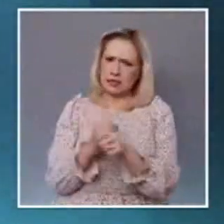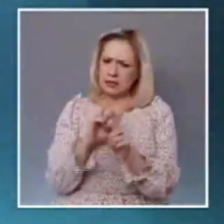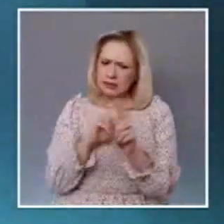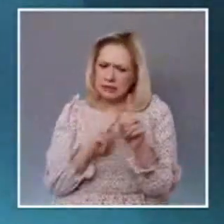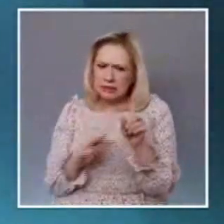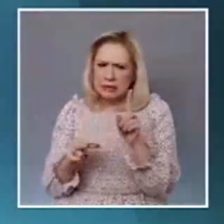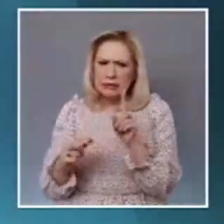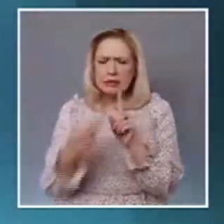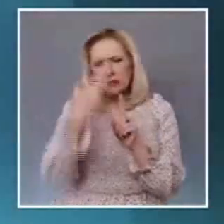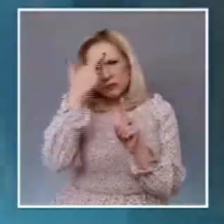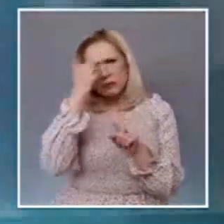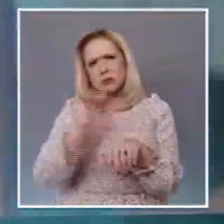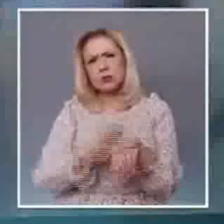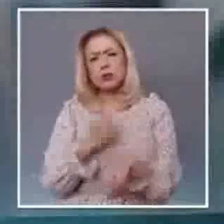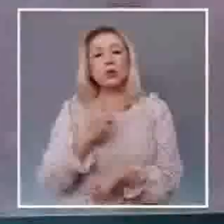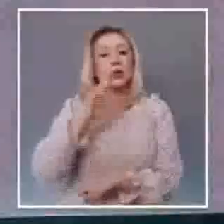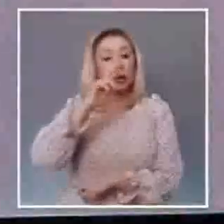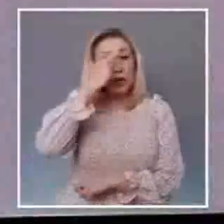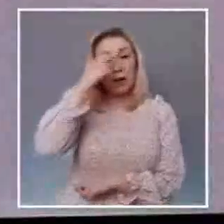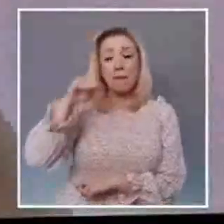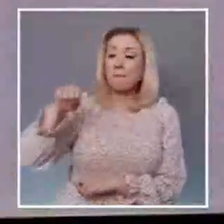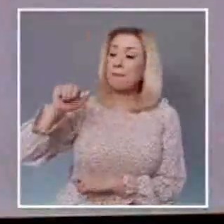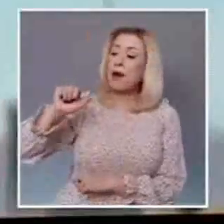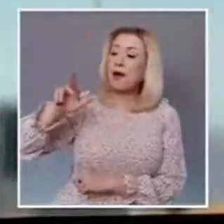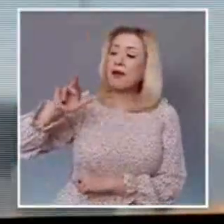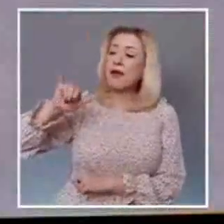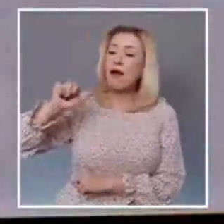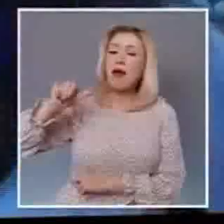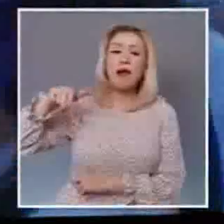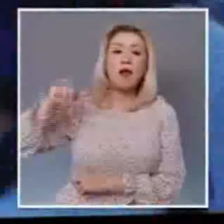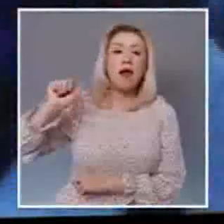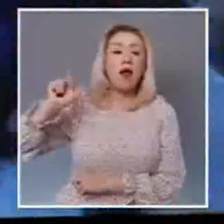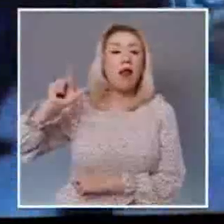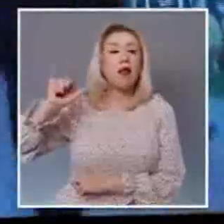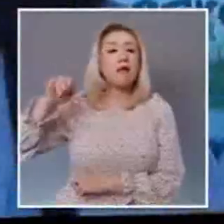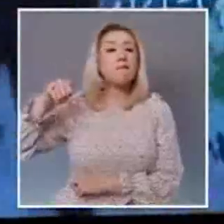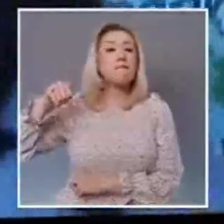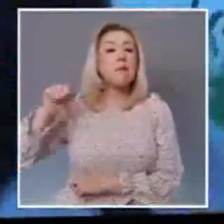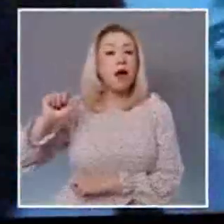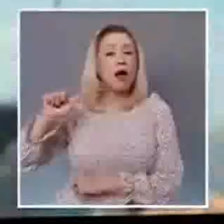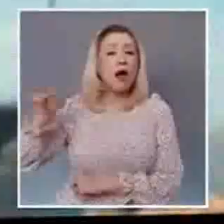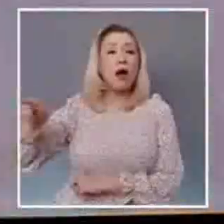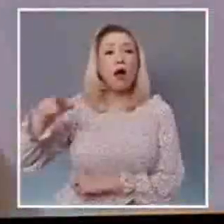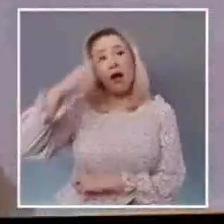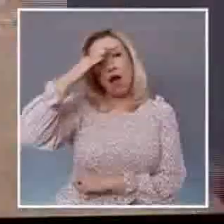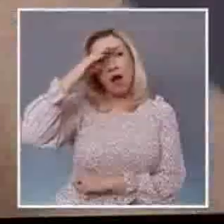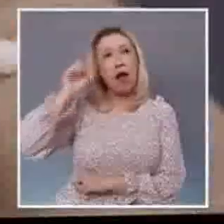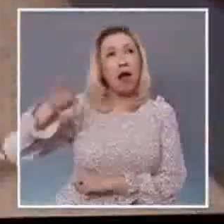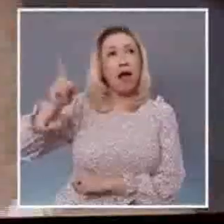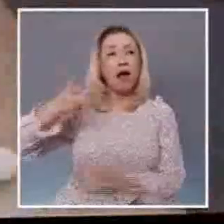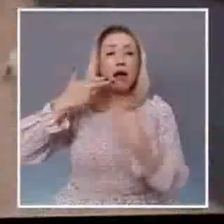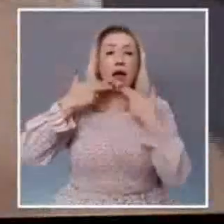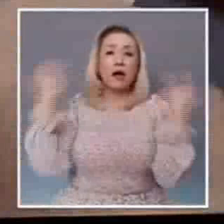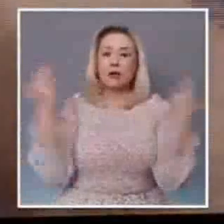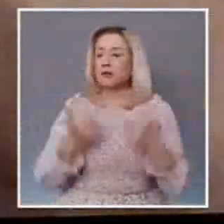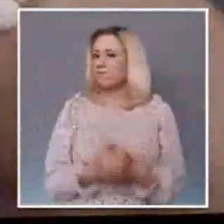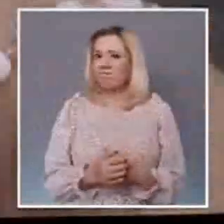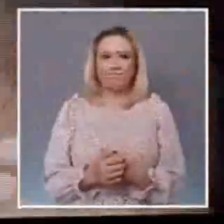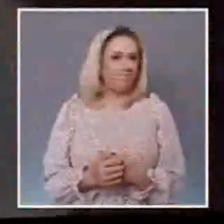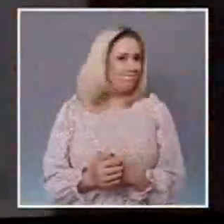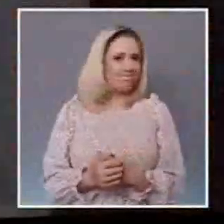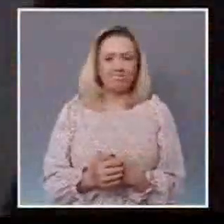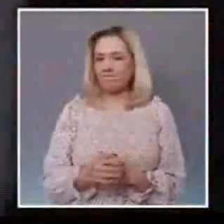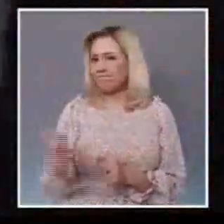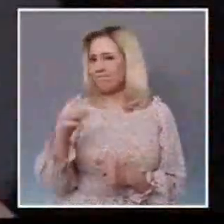de Mariana Lima, que en principio se manejó como suicidio. En el asunto, la sala determinó que existió omisión en la investigación y fijó